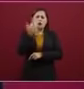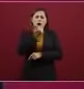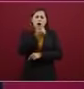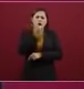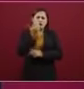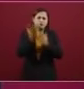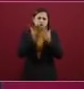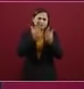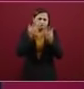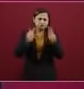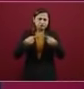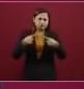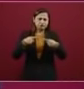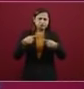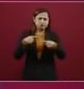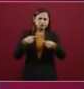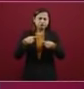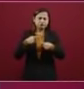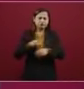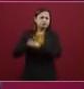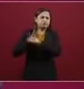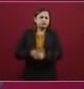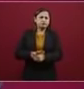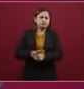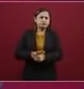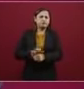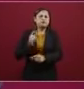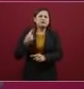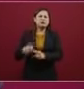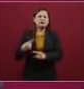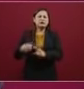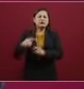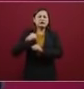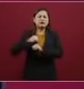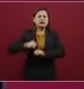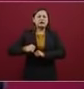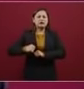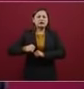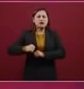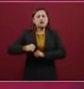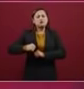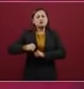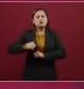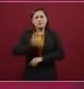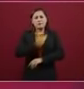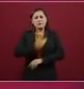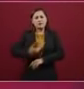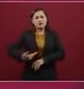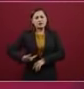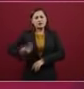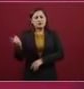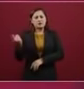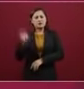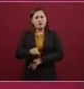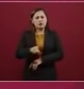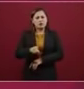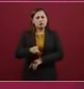intervino el Estado Mayor Presidencial por órdenes del presidente de ese